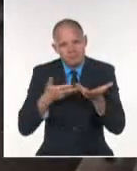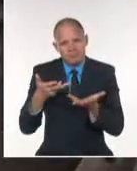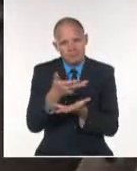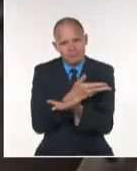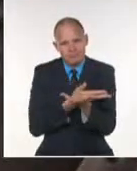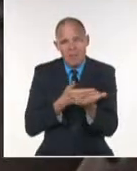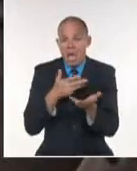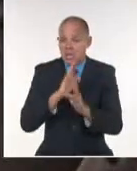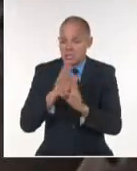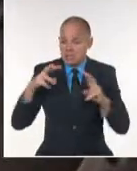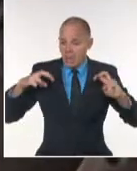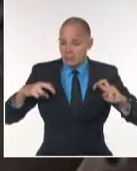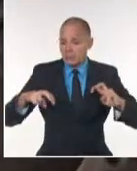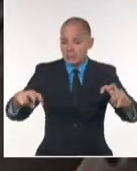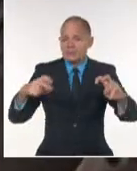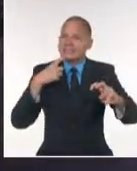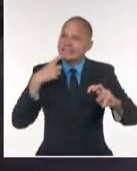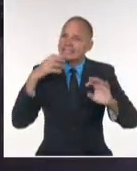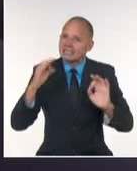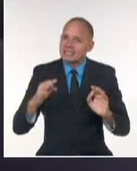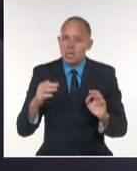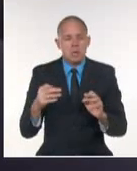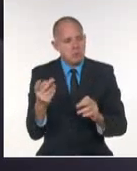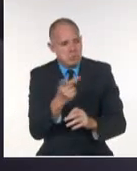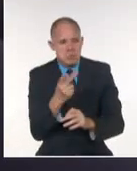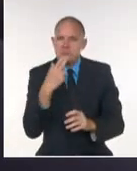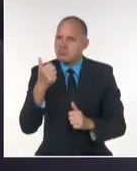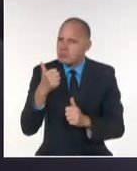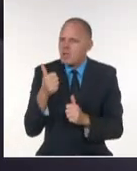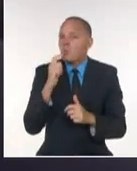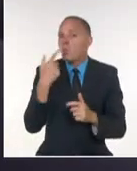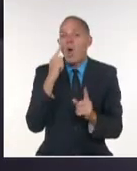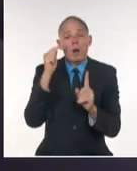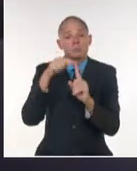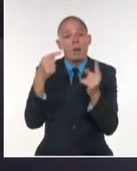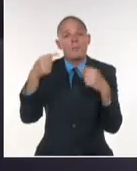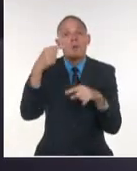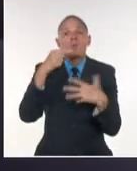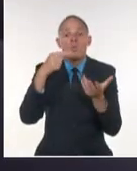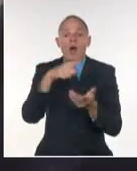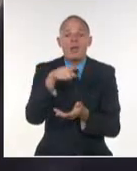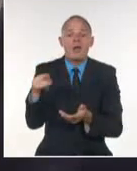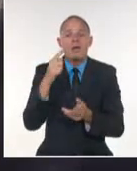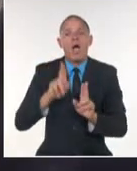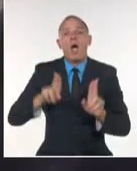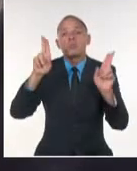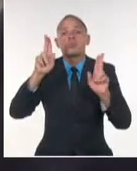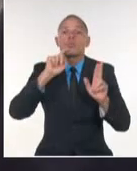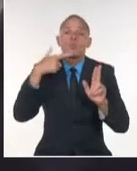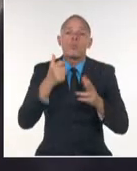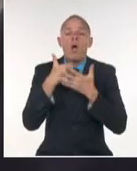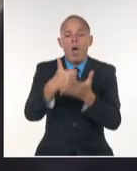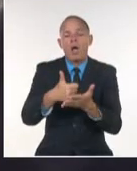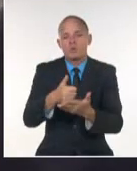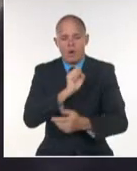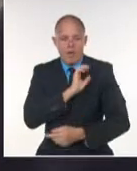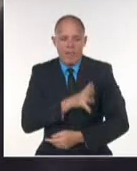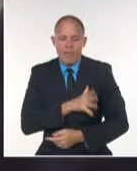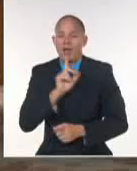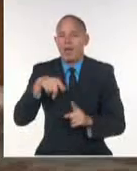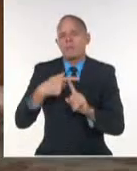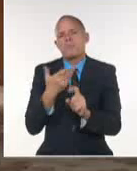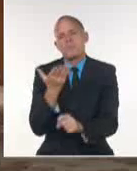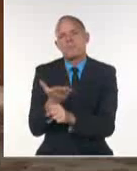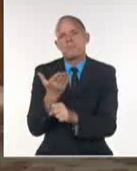se constató la coincidencia de las partes en el apoyo a la causa del pueblo palestino y al cese al fuego inmediato en Gaza. En